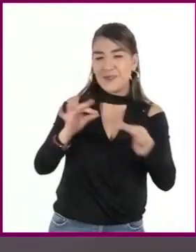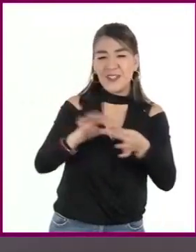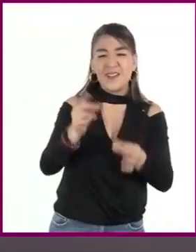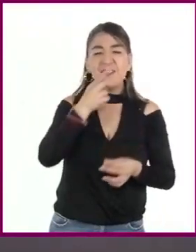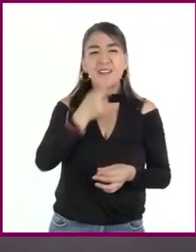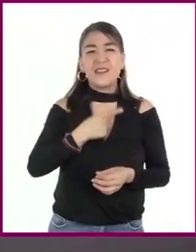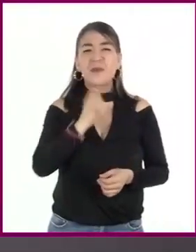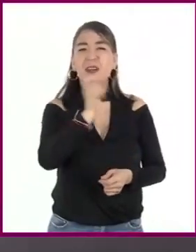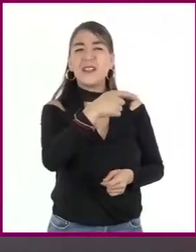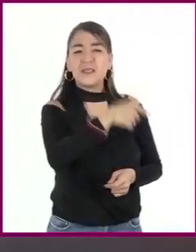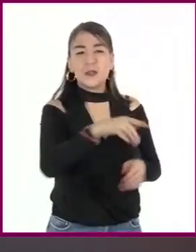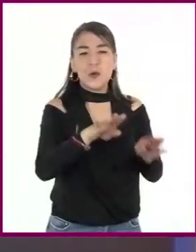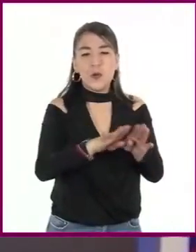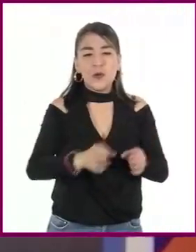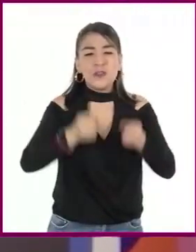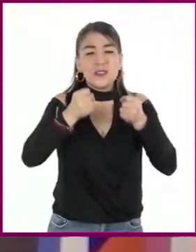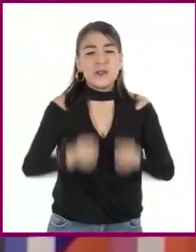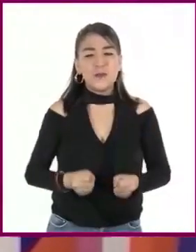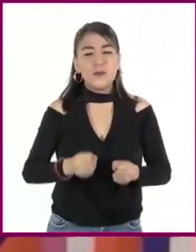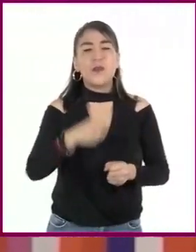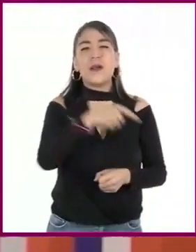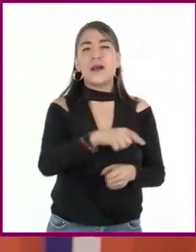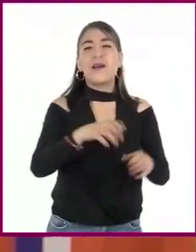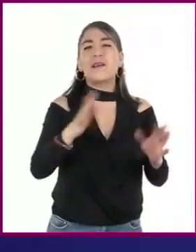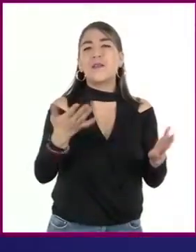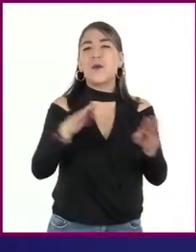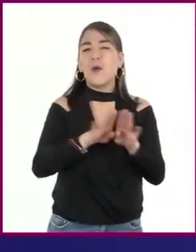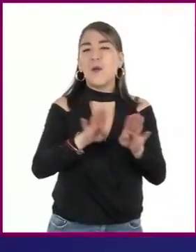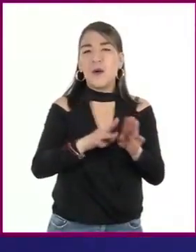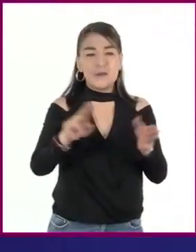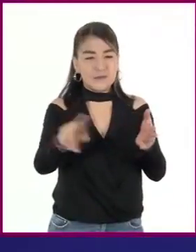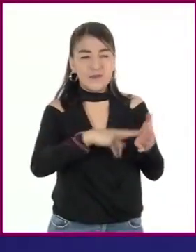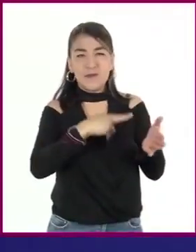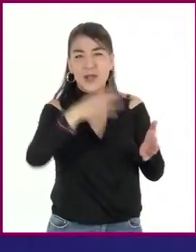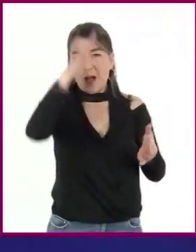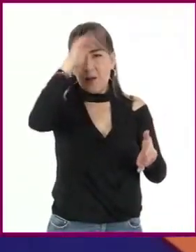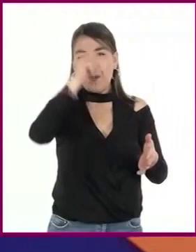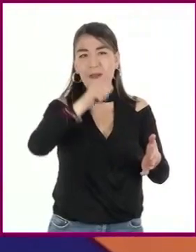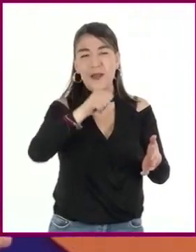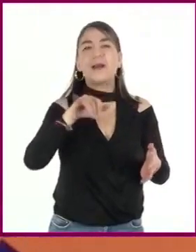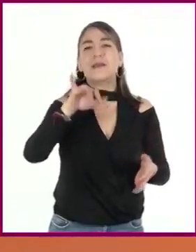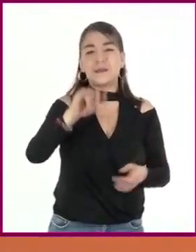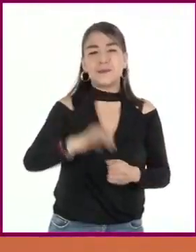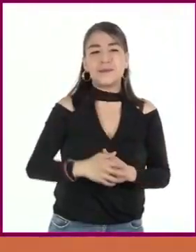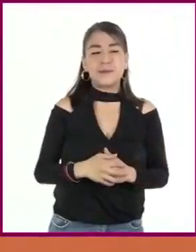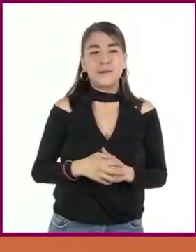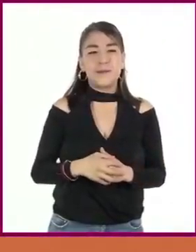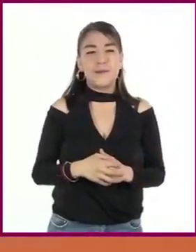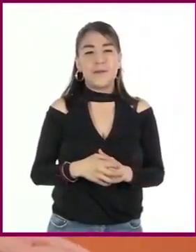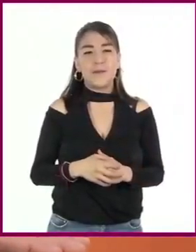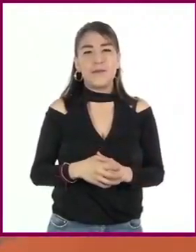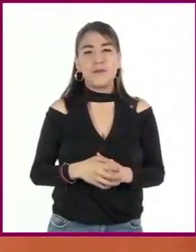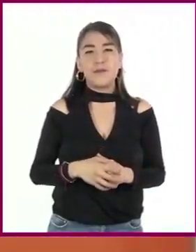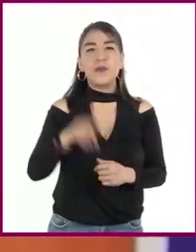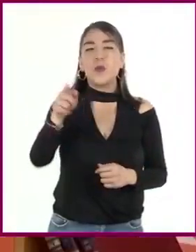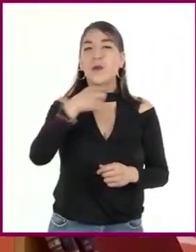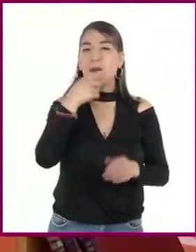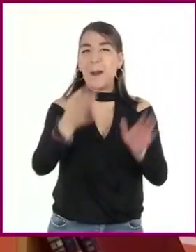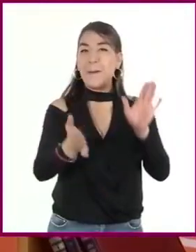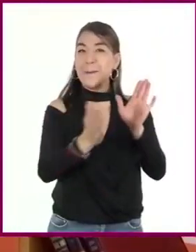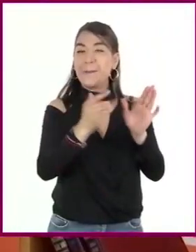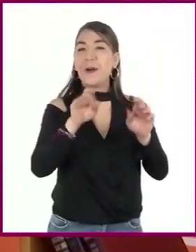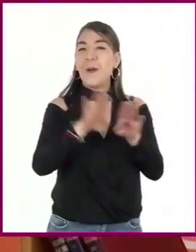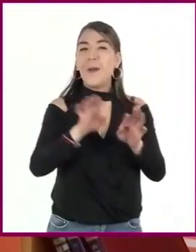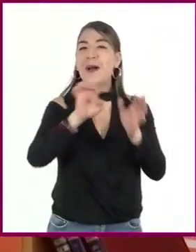un hecho o la veracidad de una afirmación. Claro, ¿te suena la frase "papelito habla"?